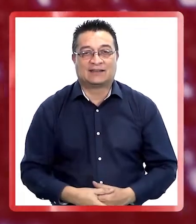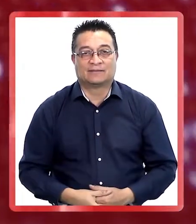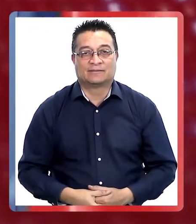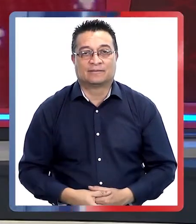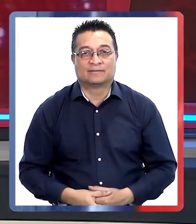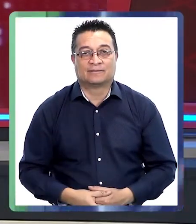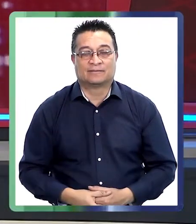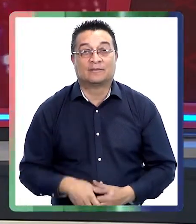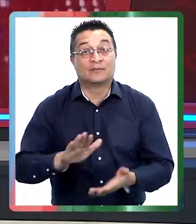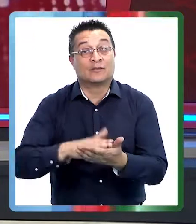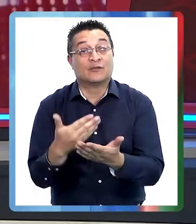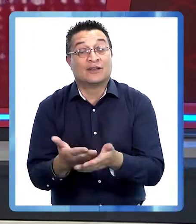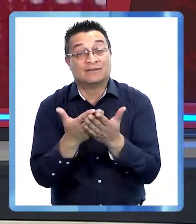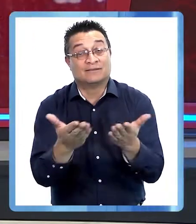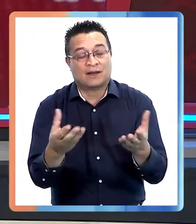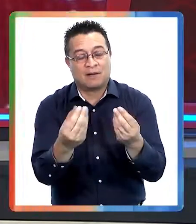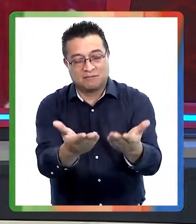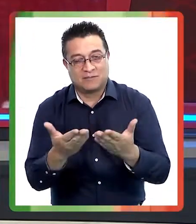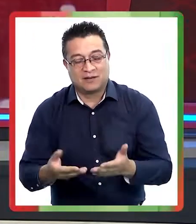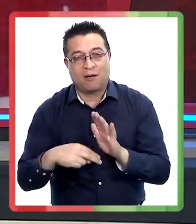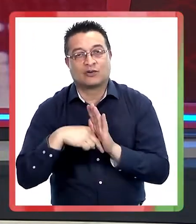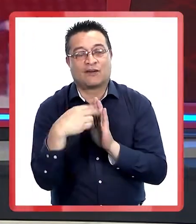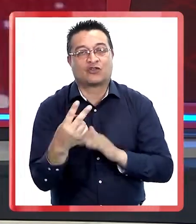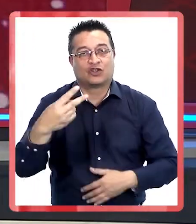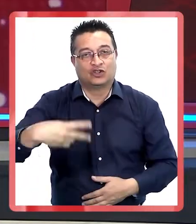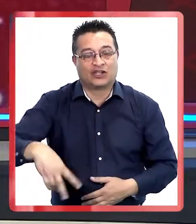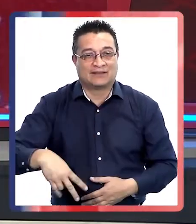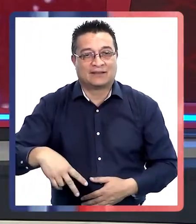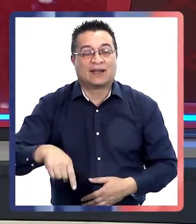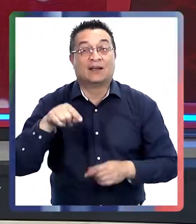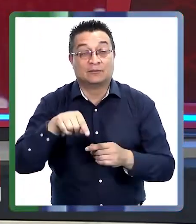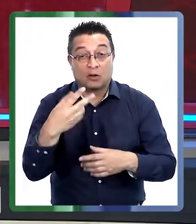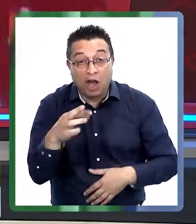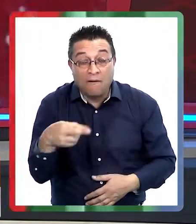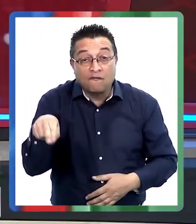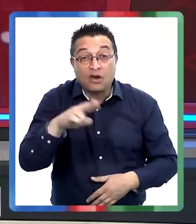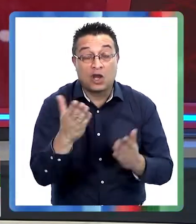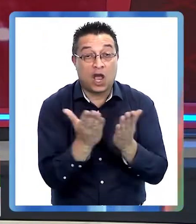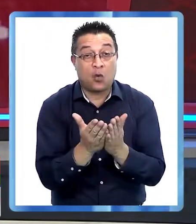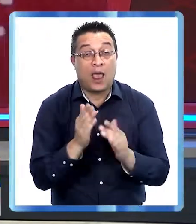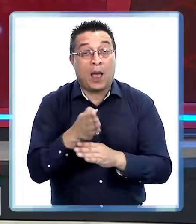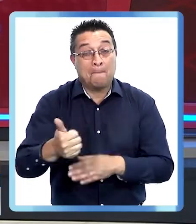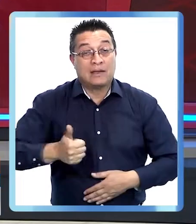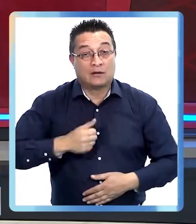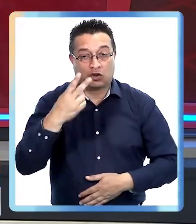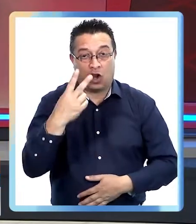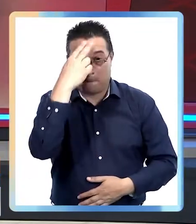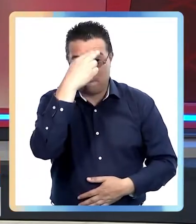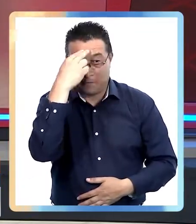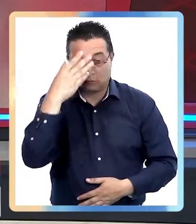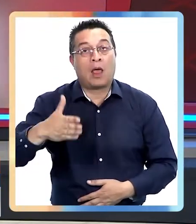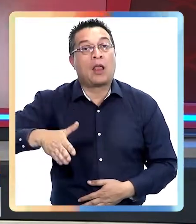Noticias. ¿Qué tal? ¿Cómo están? Les damos la bienvenida a Portavoz Noticias. Desde que volvieron las clases presenciales el 2 de